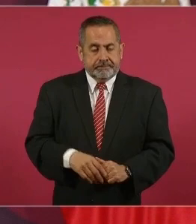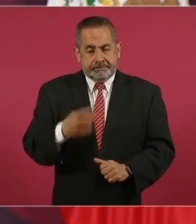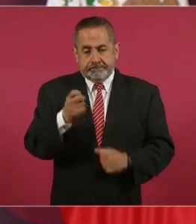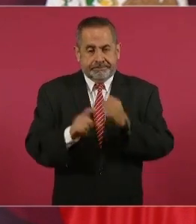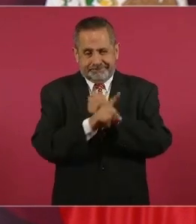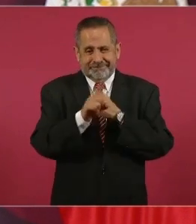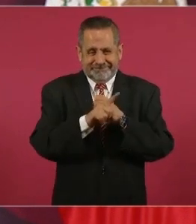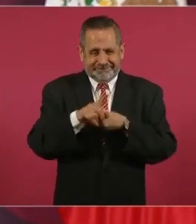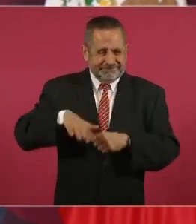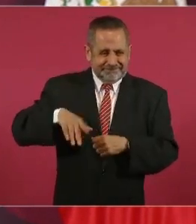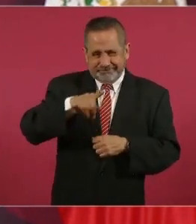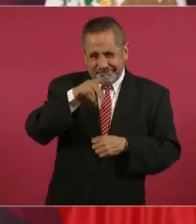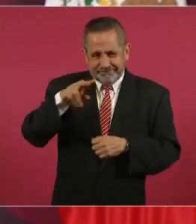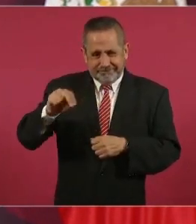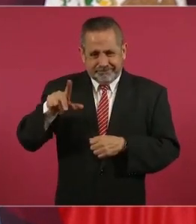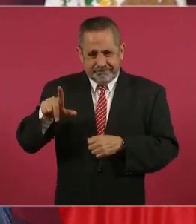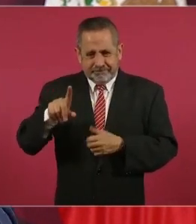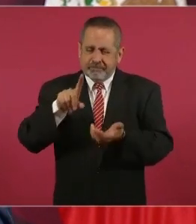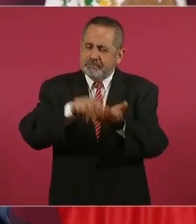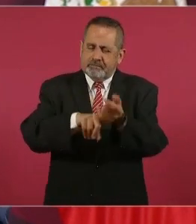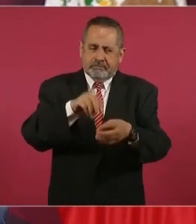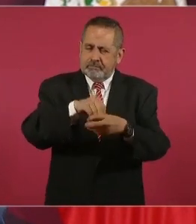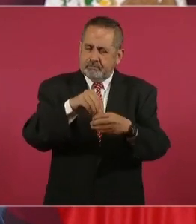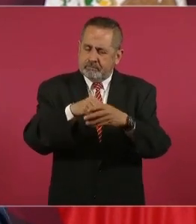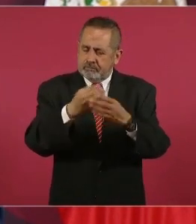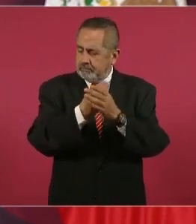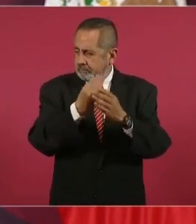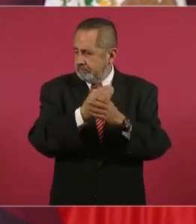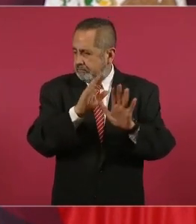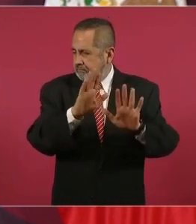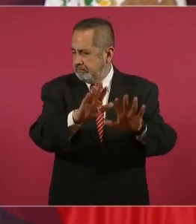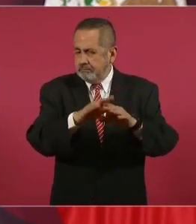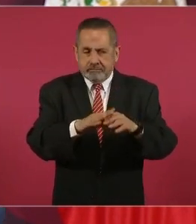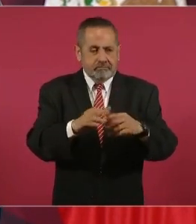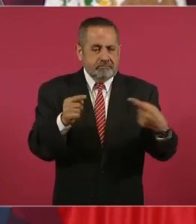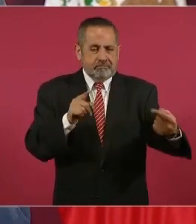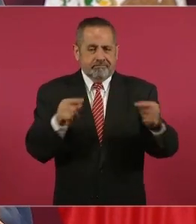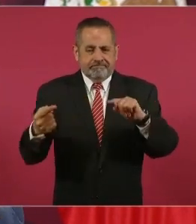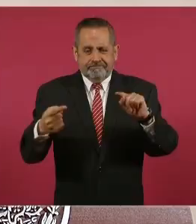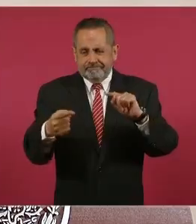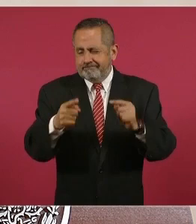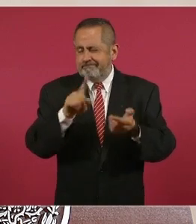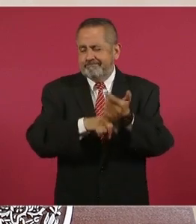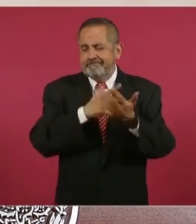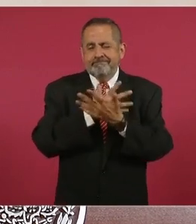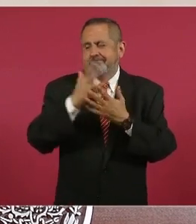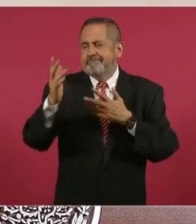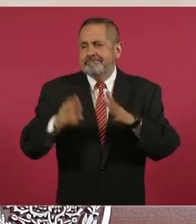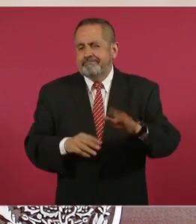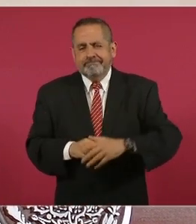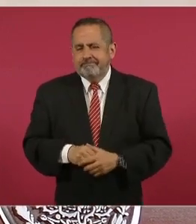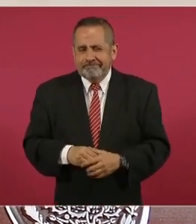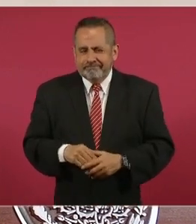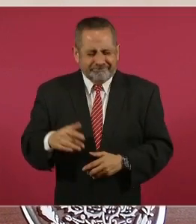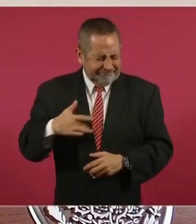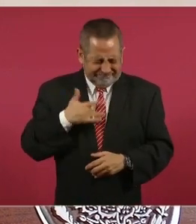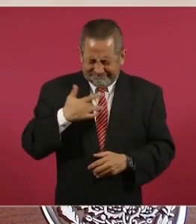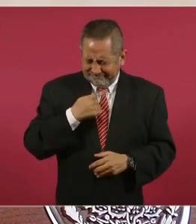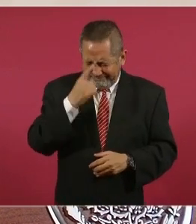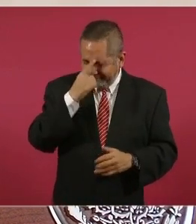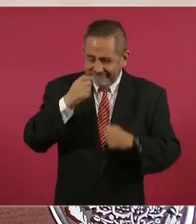problemas internos son muy escandalosos. Yo quisiera saber, estoy